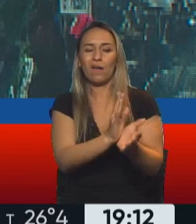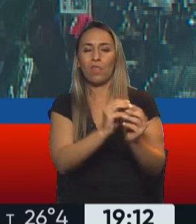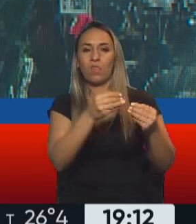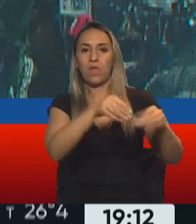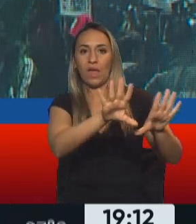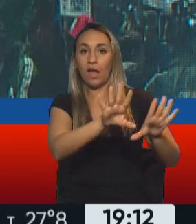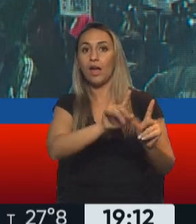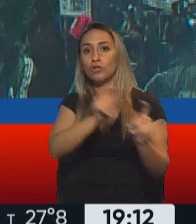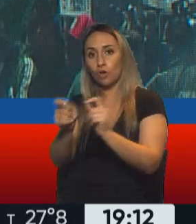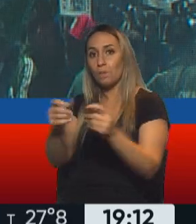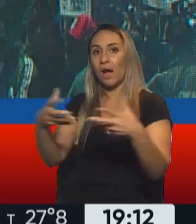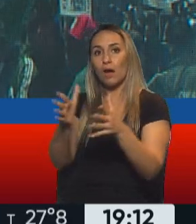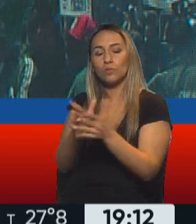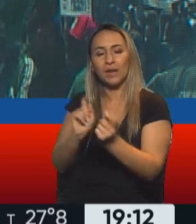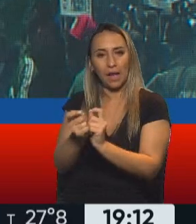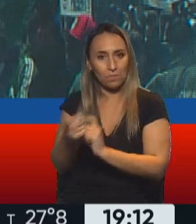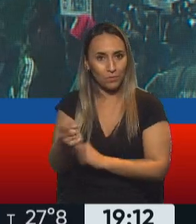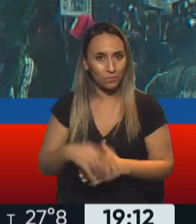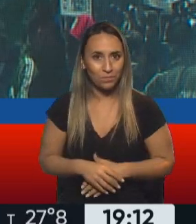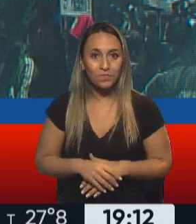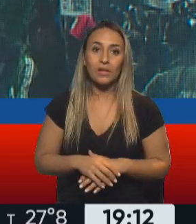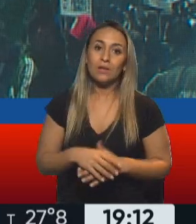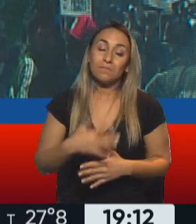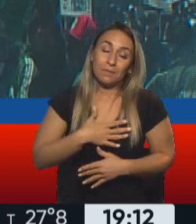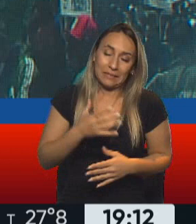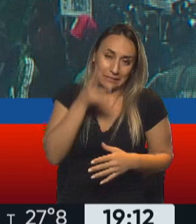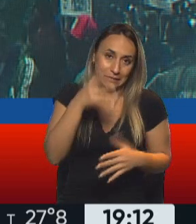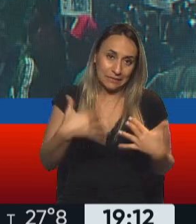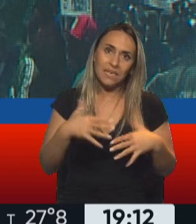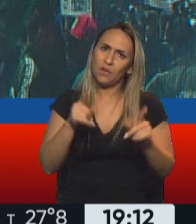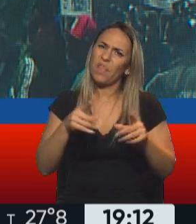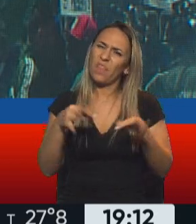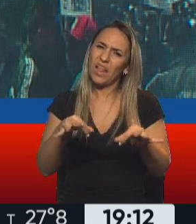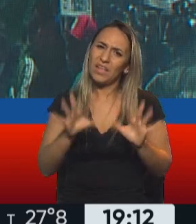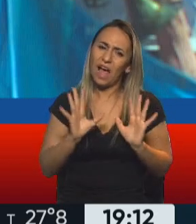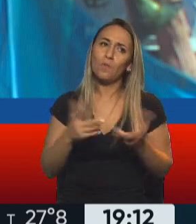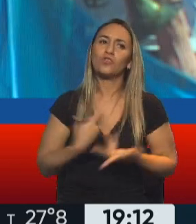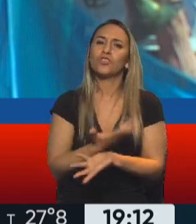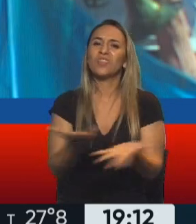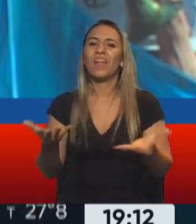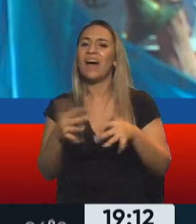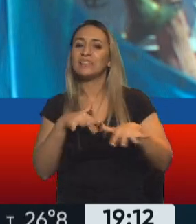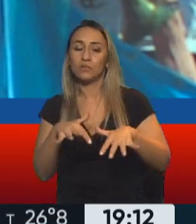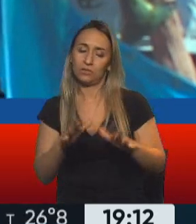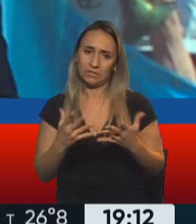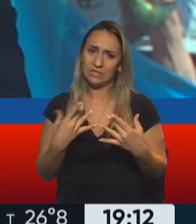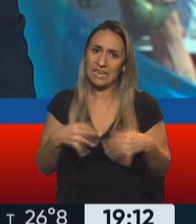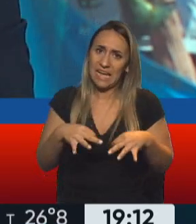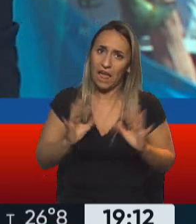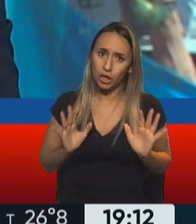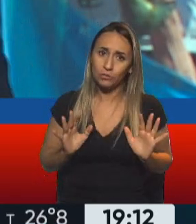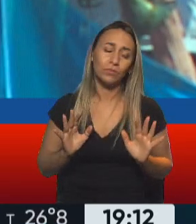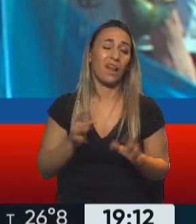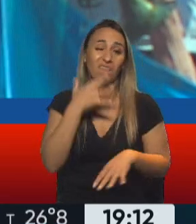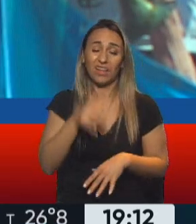demasiado, avanza demasiado con la imaginación y además también muy delicado de la sensibilidad social, ¿no? Claro, sí, bueno, no sería novedoso, lamentablemente, ¿no? No.